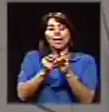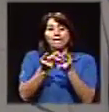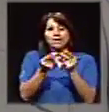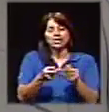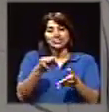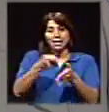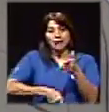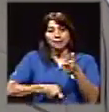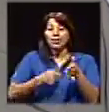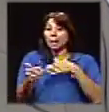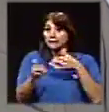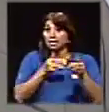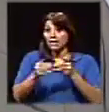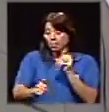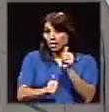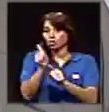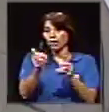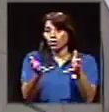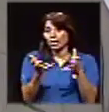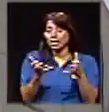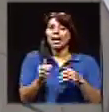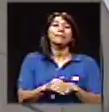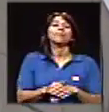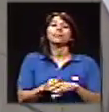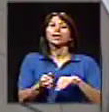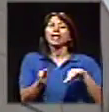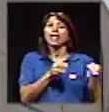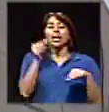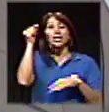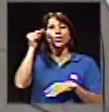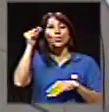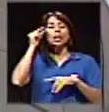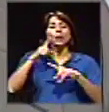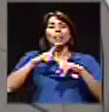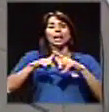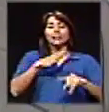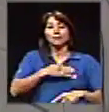En el gobierno del expresidente don Óscar Arias